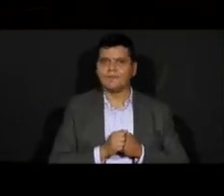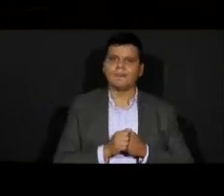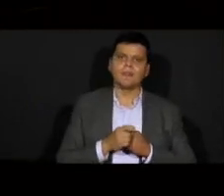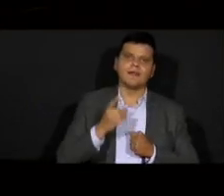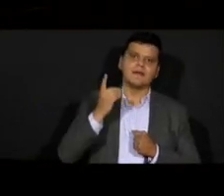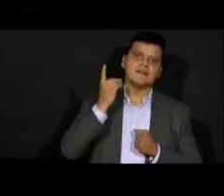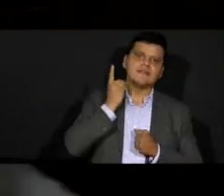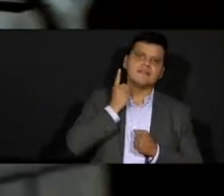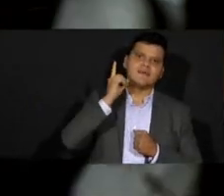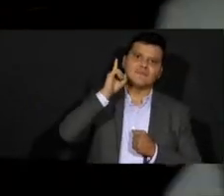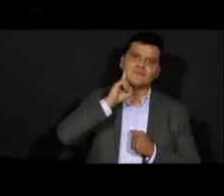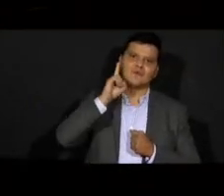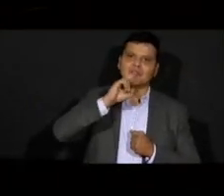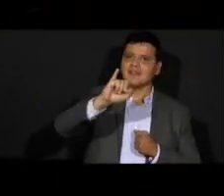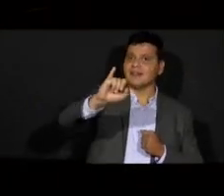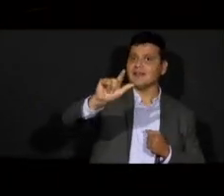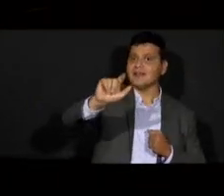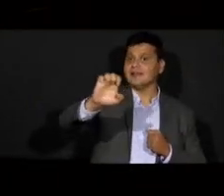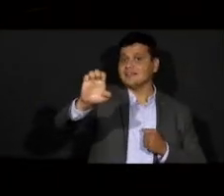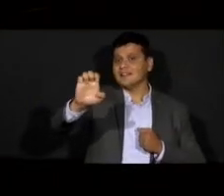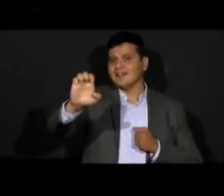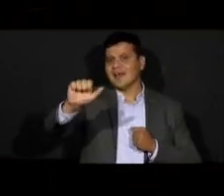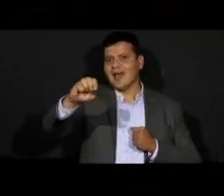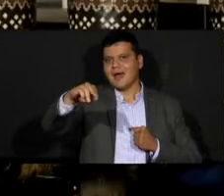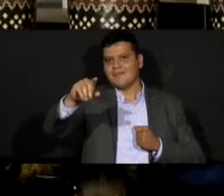Diputada Ilse América García Soto.